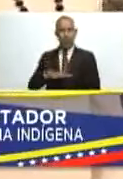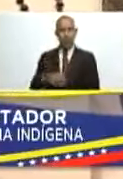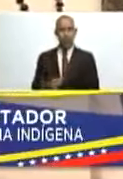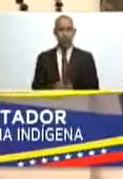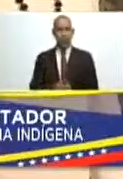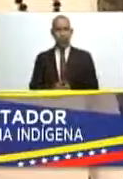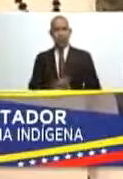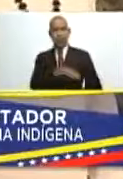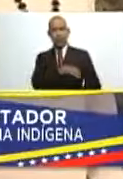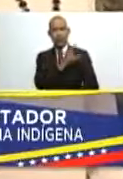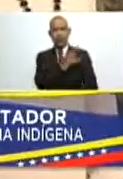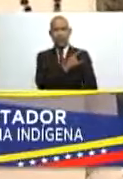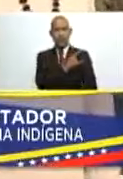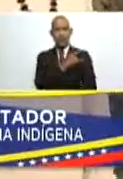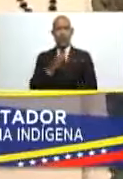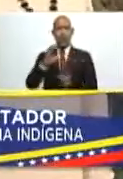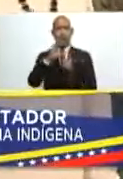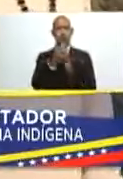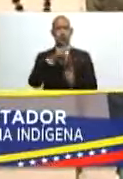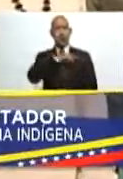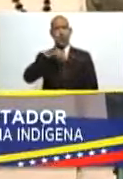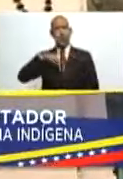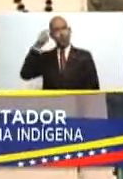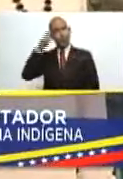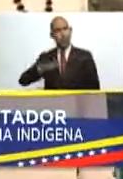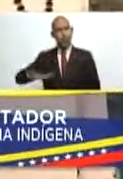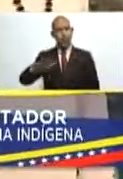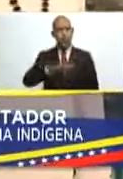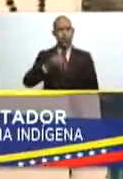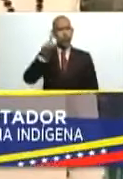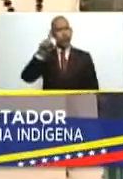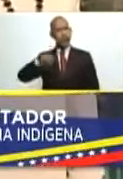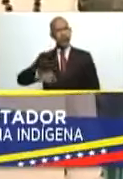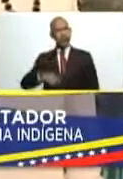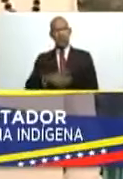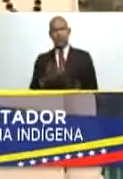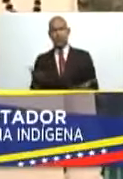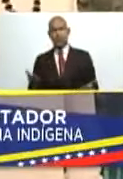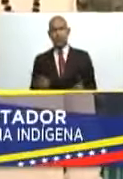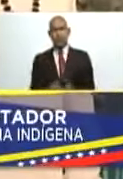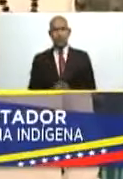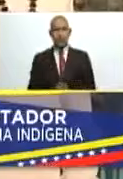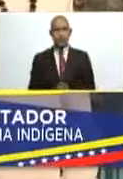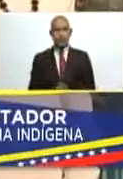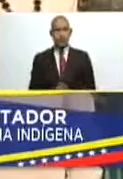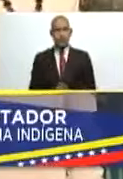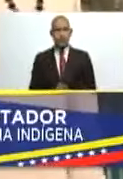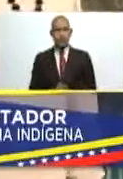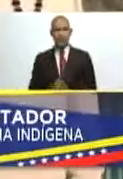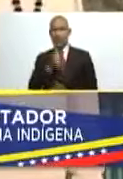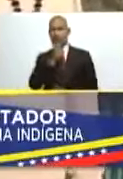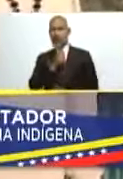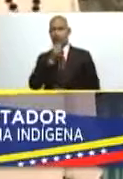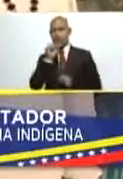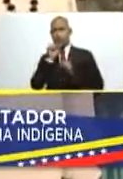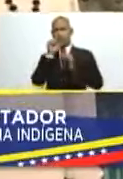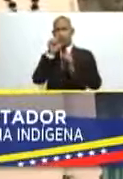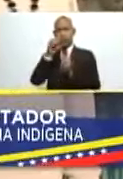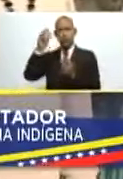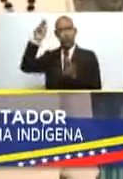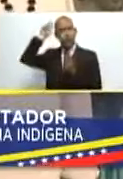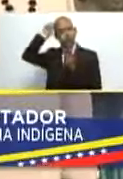diversidad cultural de nuestro pueblo y también de que la resistencia